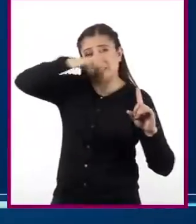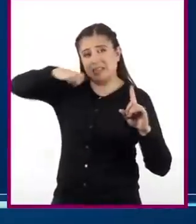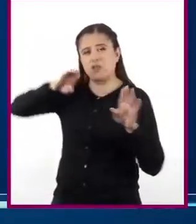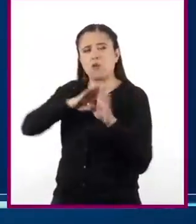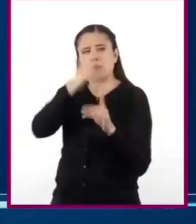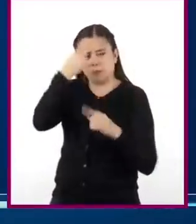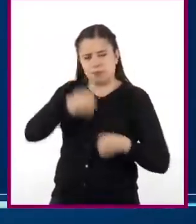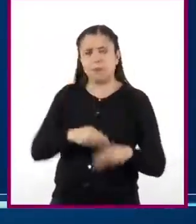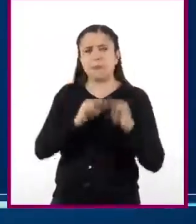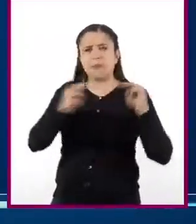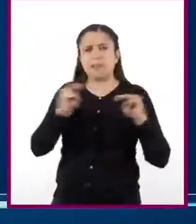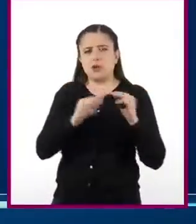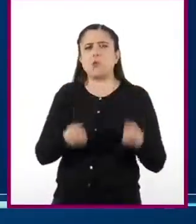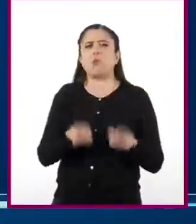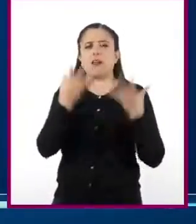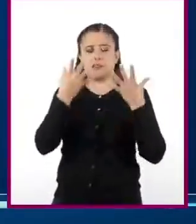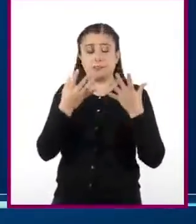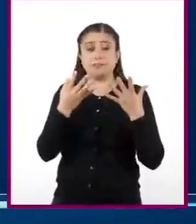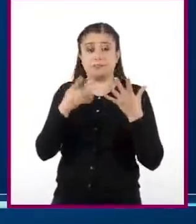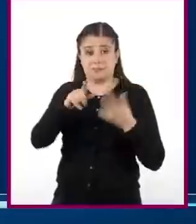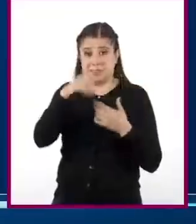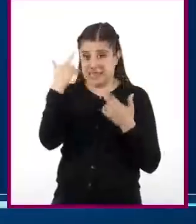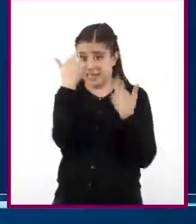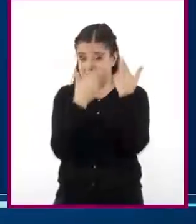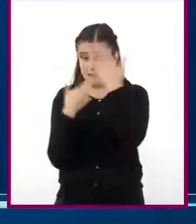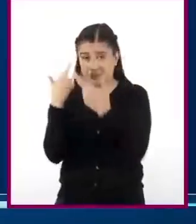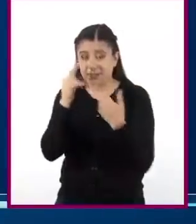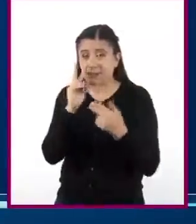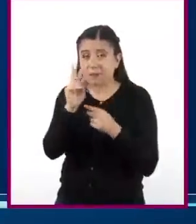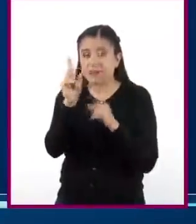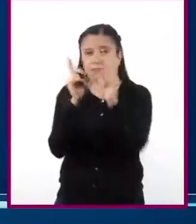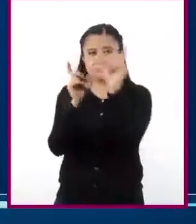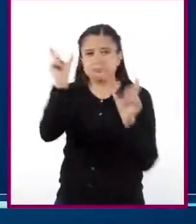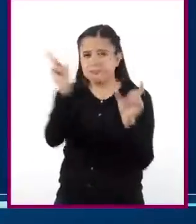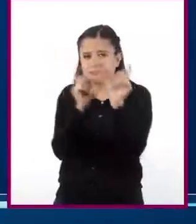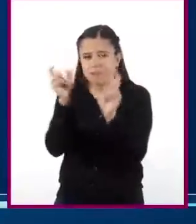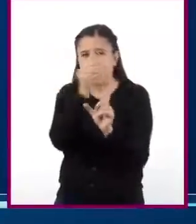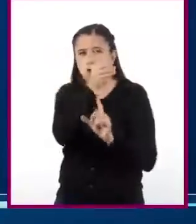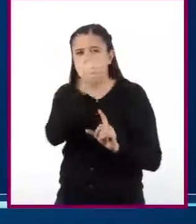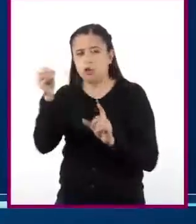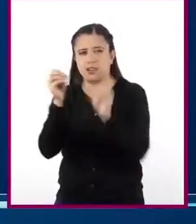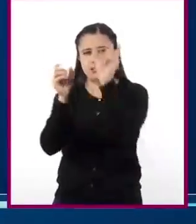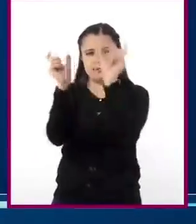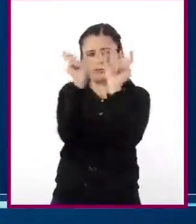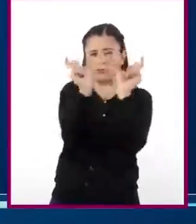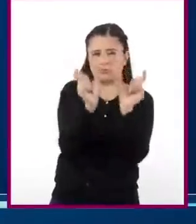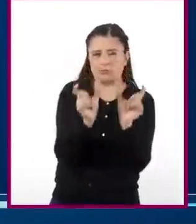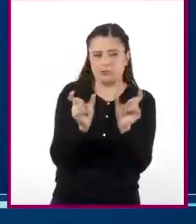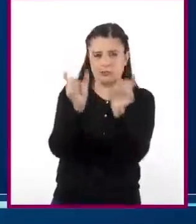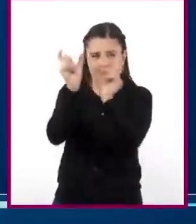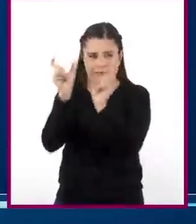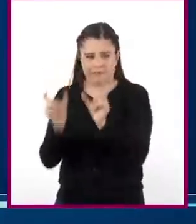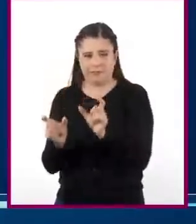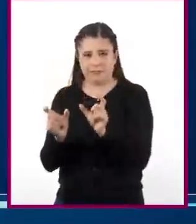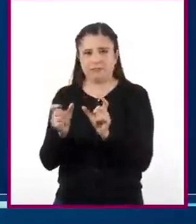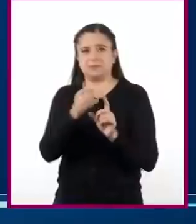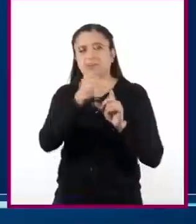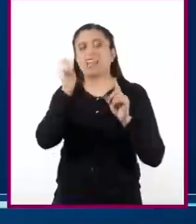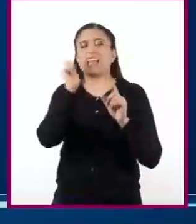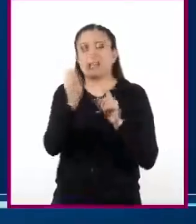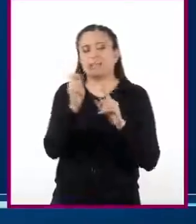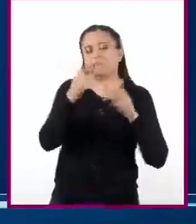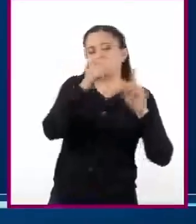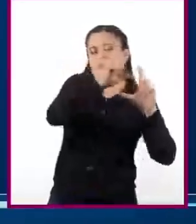resultados. Para poder analizar los datos obtenidos, conviene organizarlos por intervalos o clases. Estos